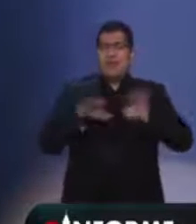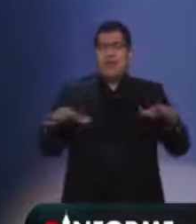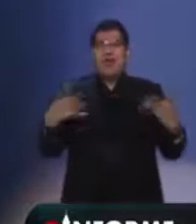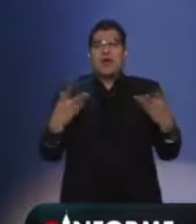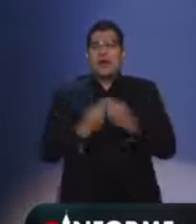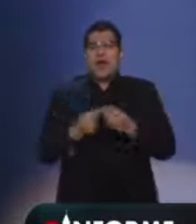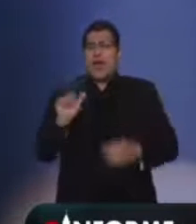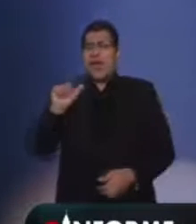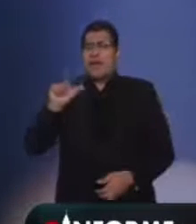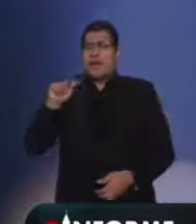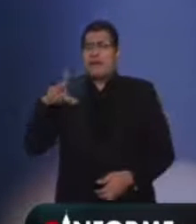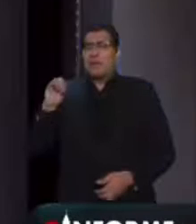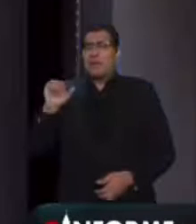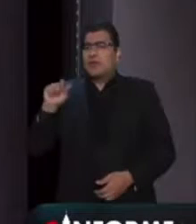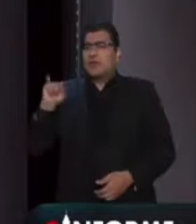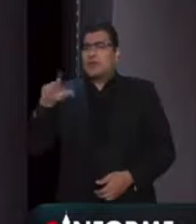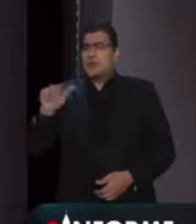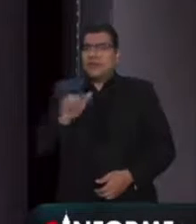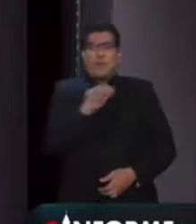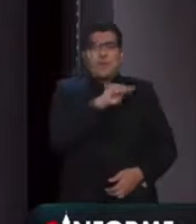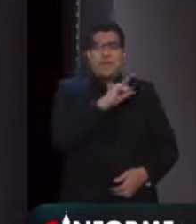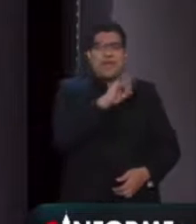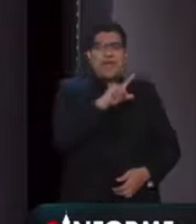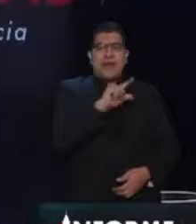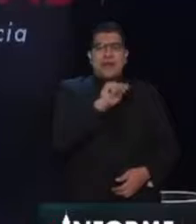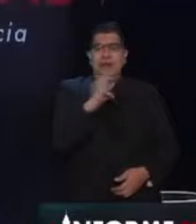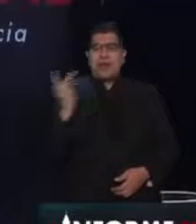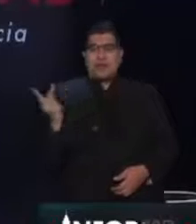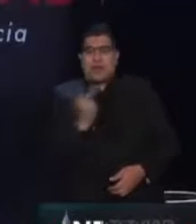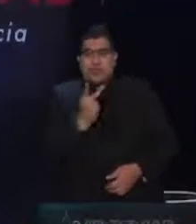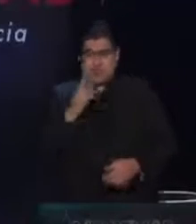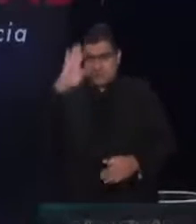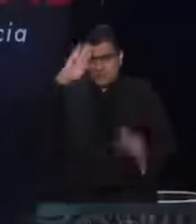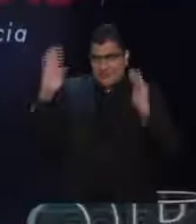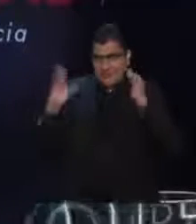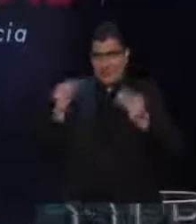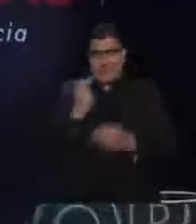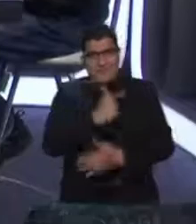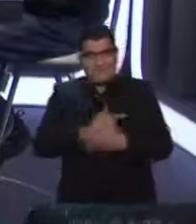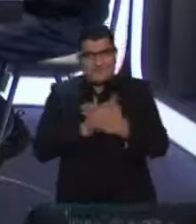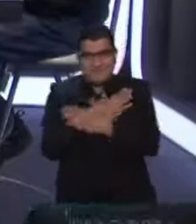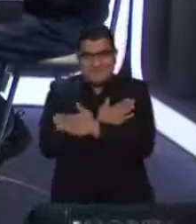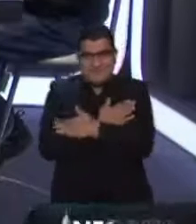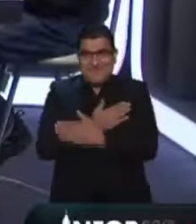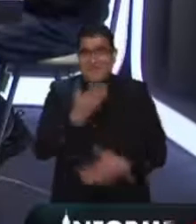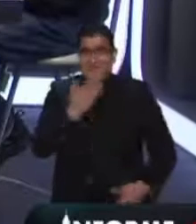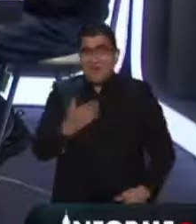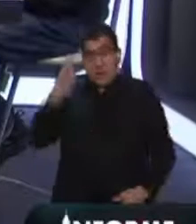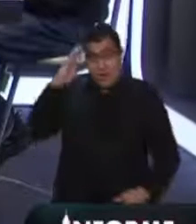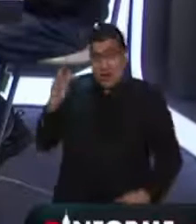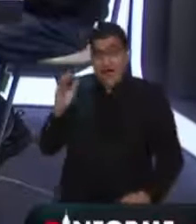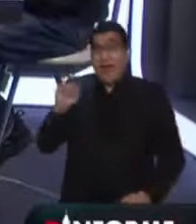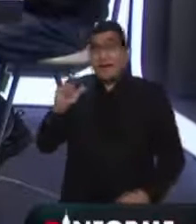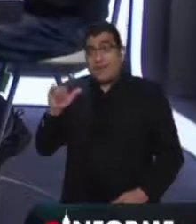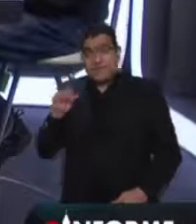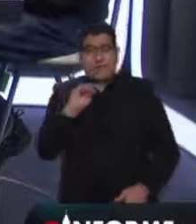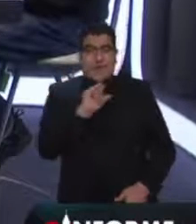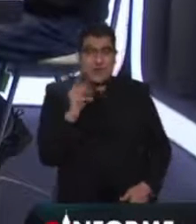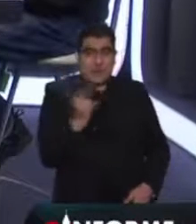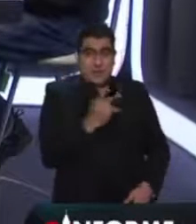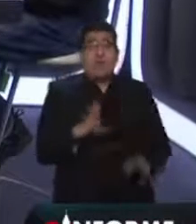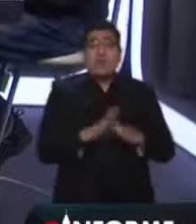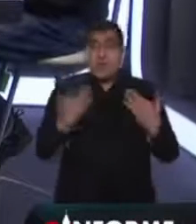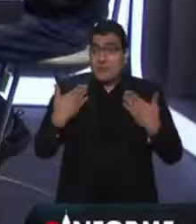con nosotros Alberto Escorcia y Miguel Elorza, a quienes saludamos con muchísimo gusto. Alberto, Miguel, ¿cómo están? Muy bien, gracias. Muy bien. Buenas noches.